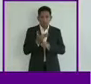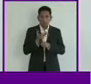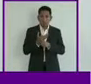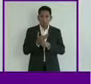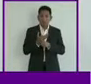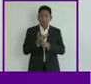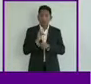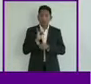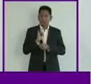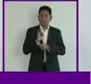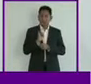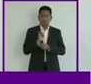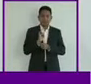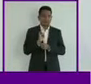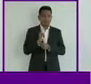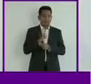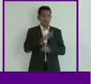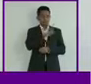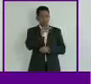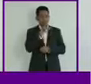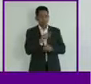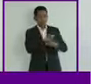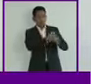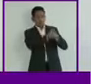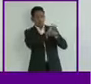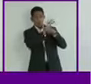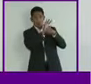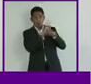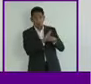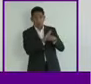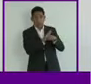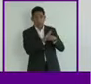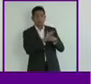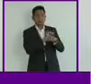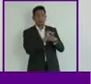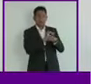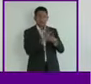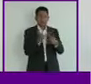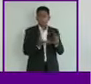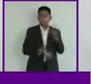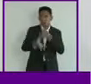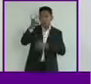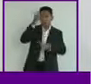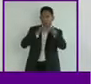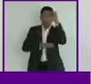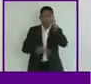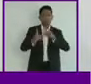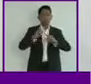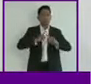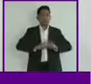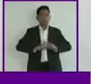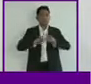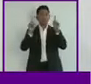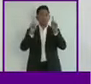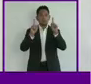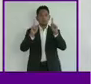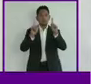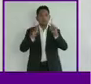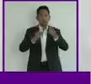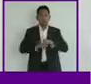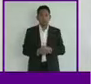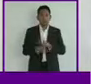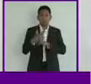readaptación después de estar encerrados 2 años en pandemia. Y bueno, el decir regresar